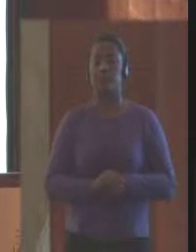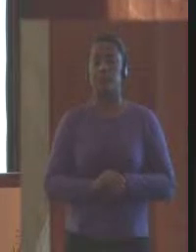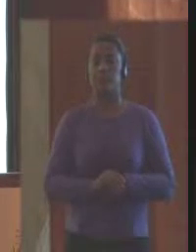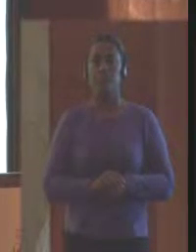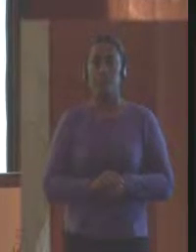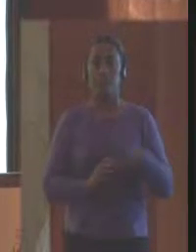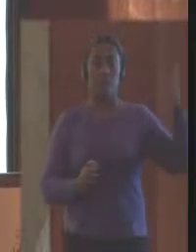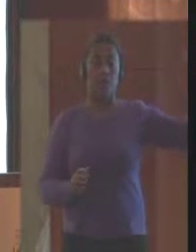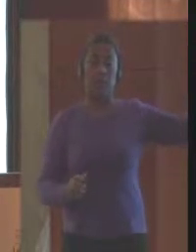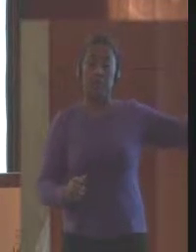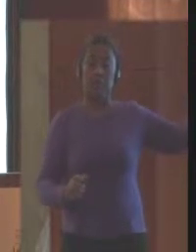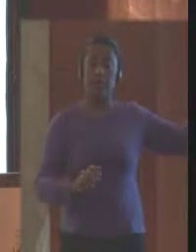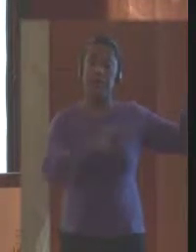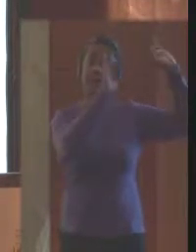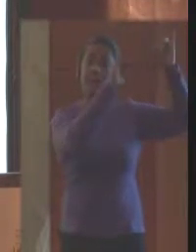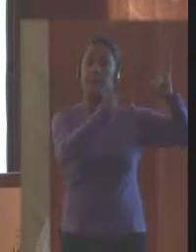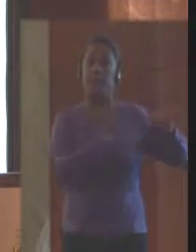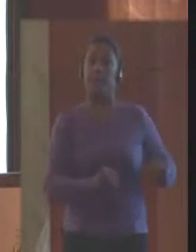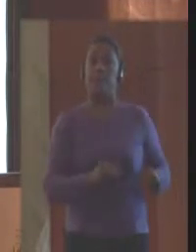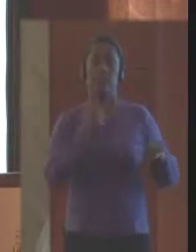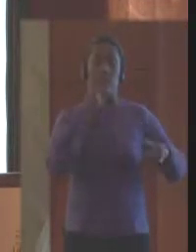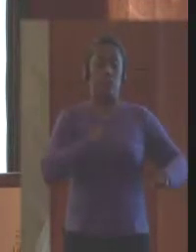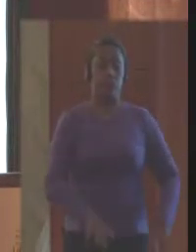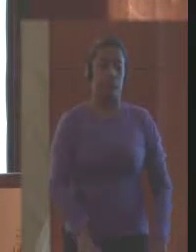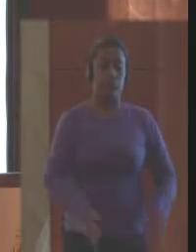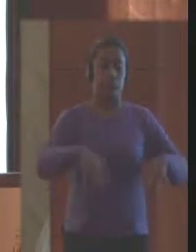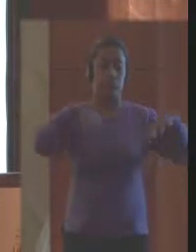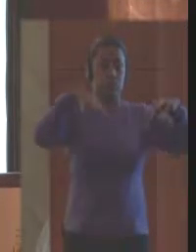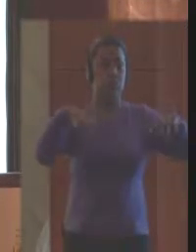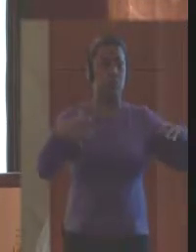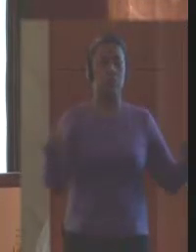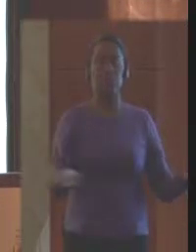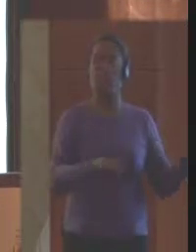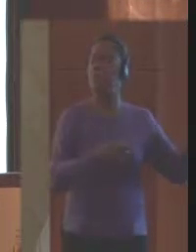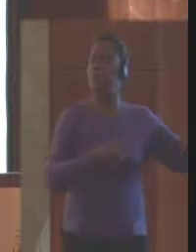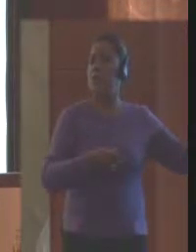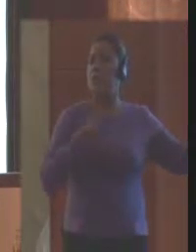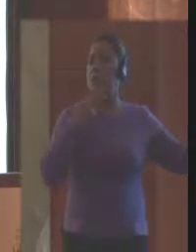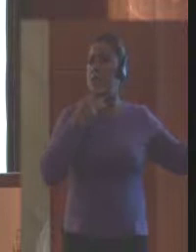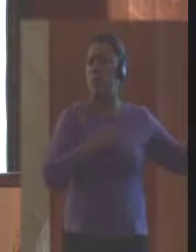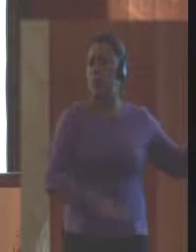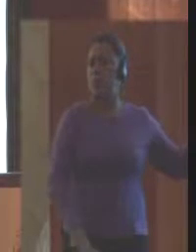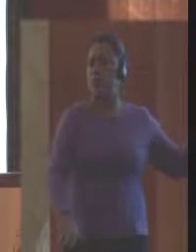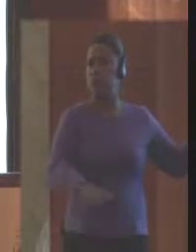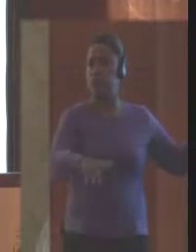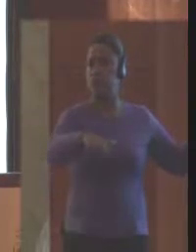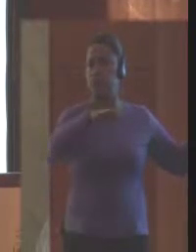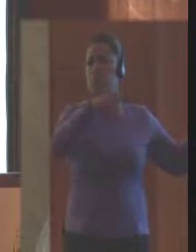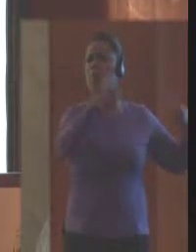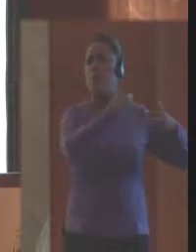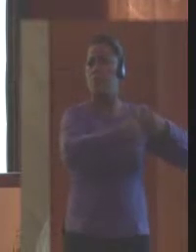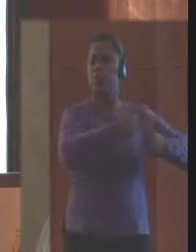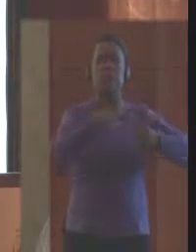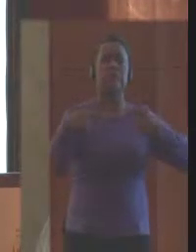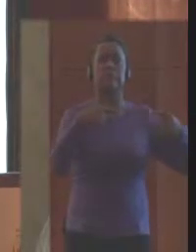Acá hay un mapa de inundaciones, que es el de las grandes discusiones.